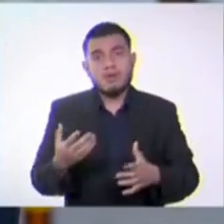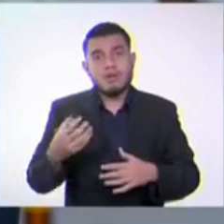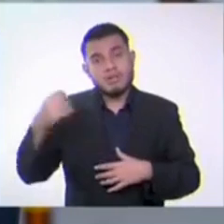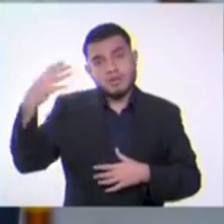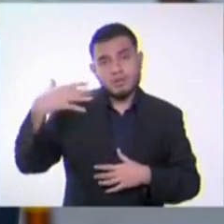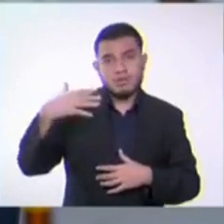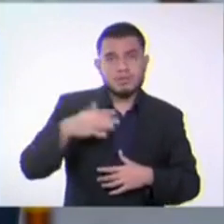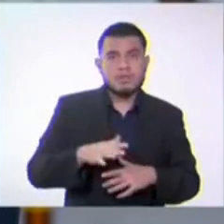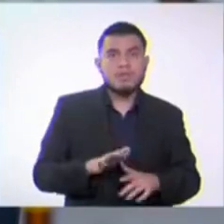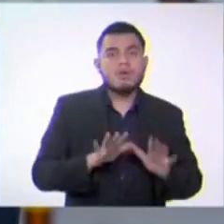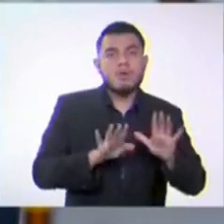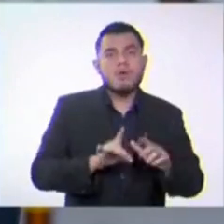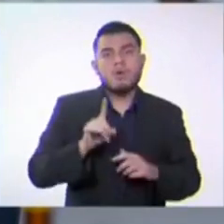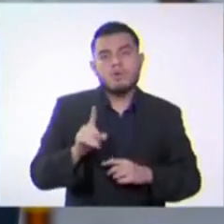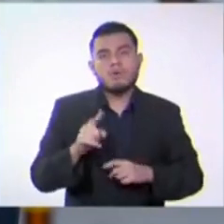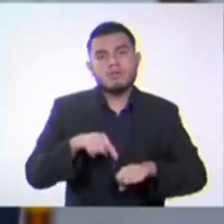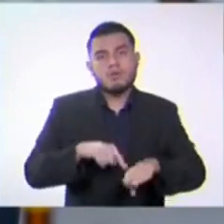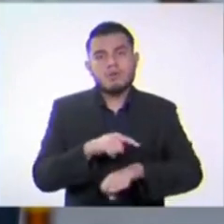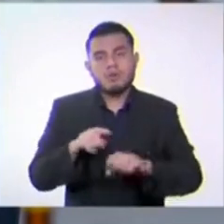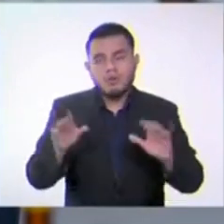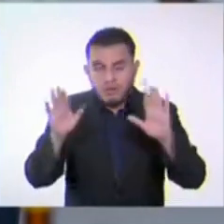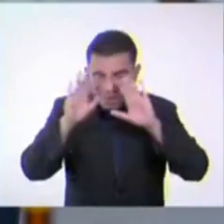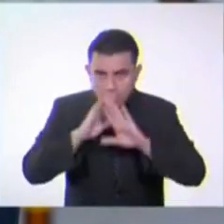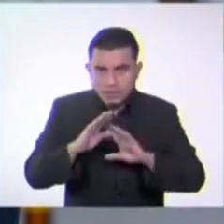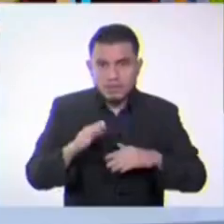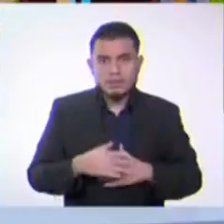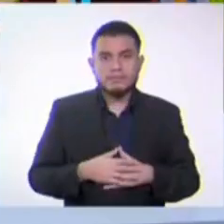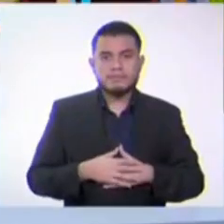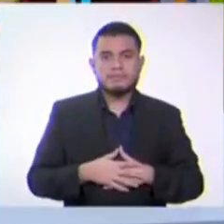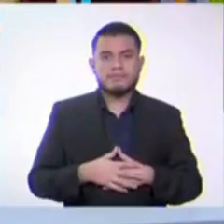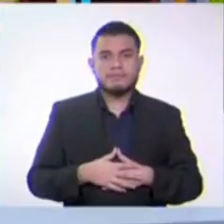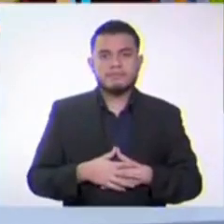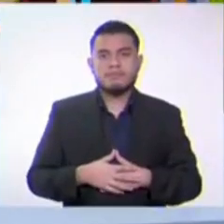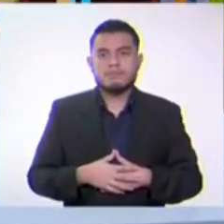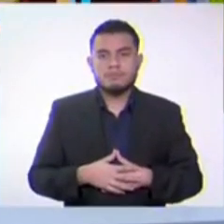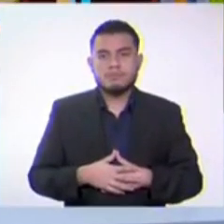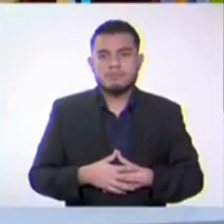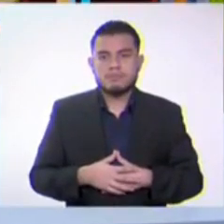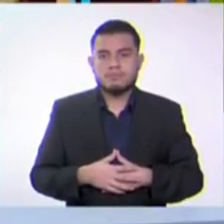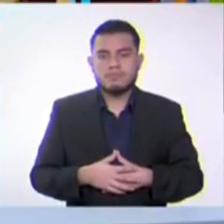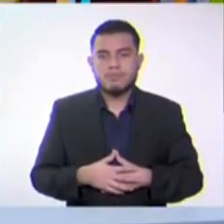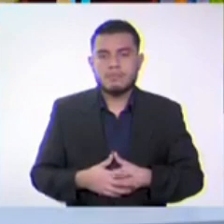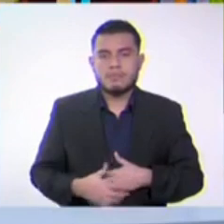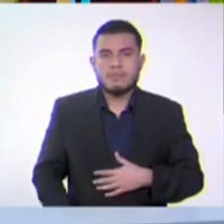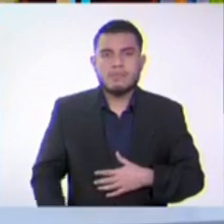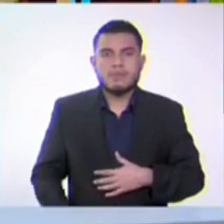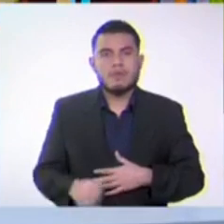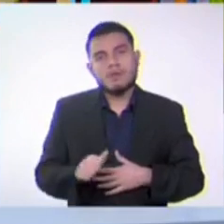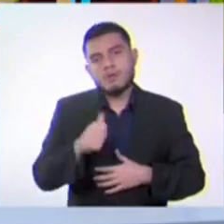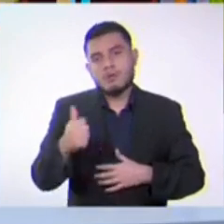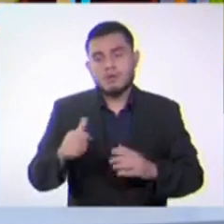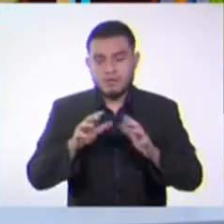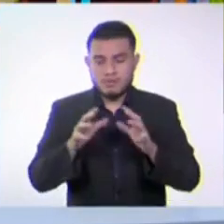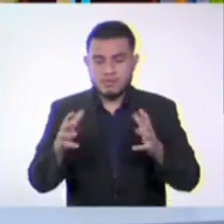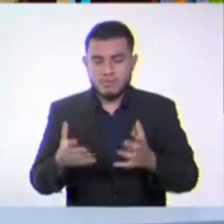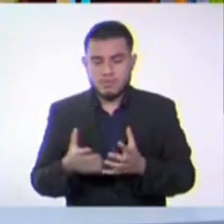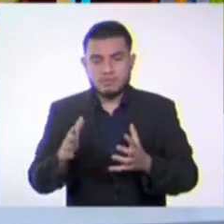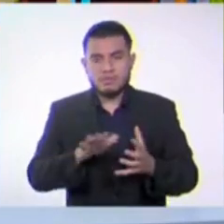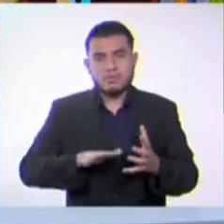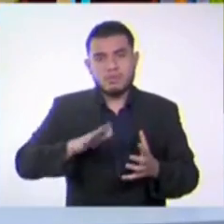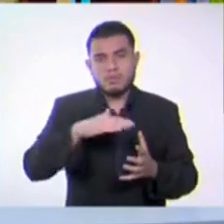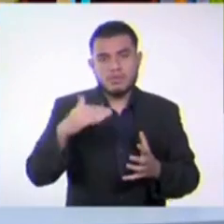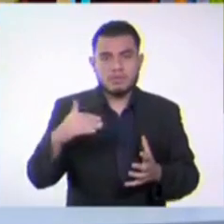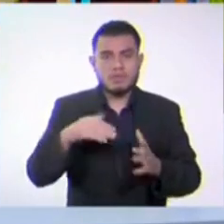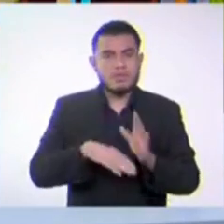horas de oscuridad, es decir, 11 horas de noche. En otras regiones del mundo es todavía